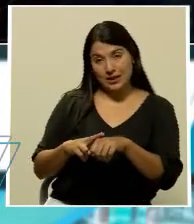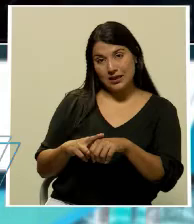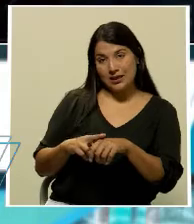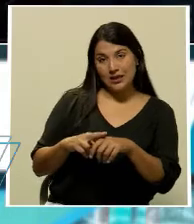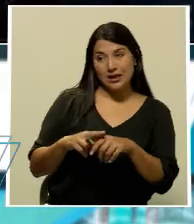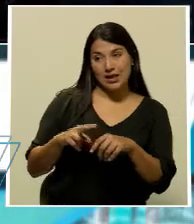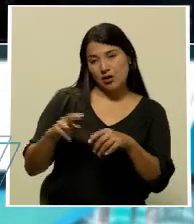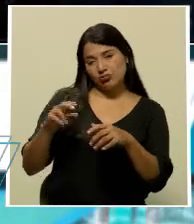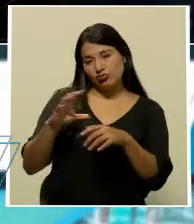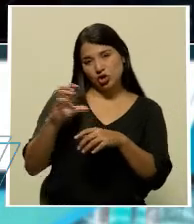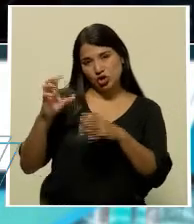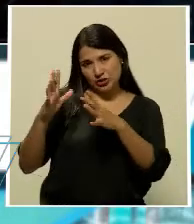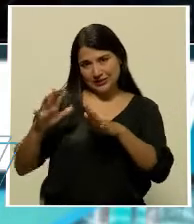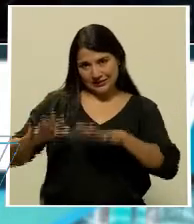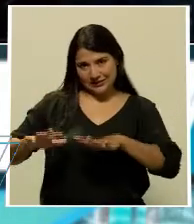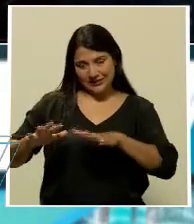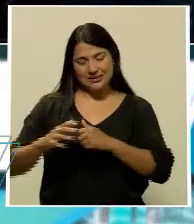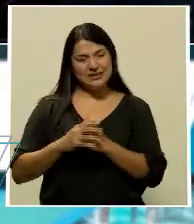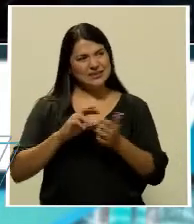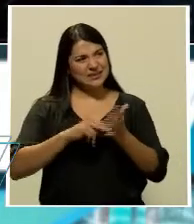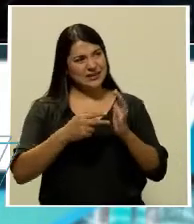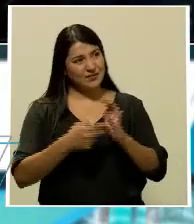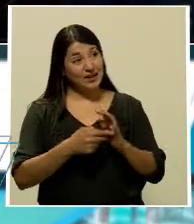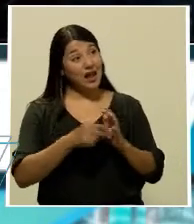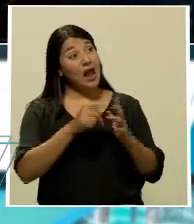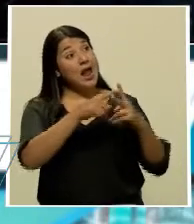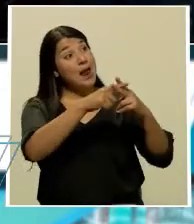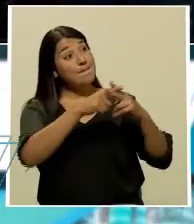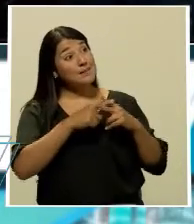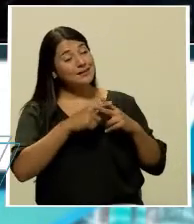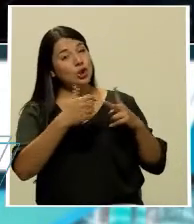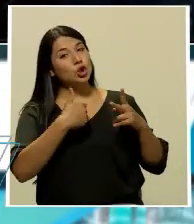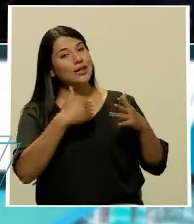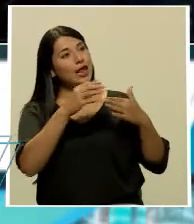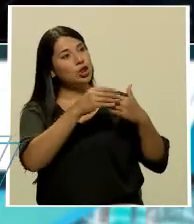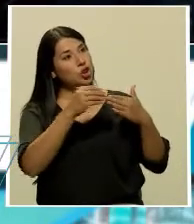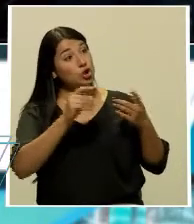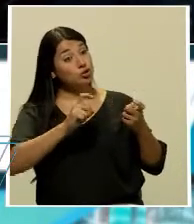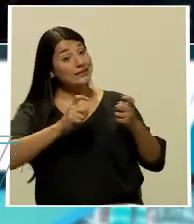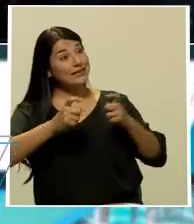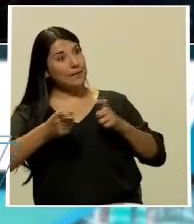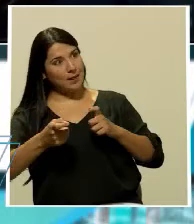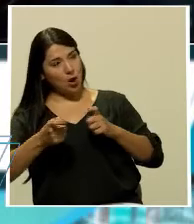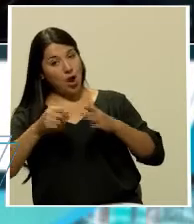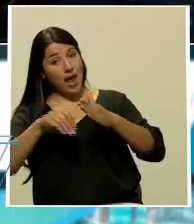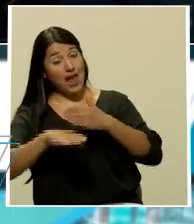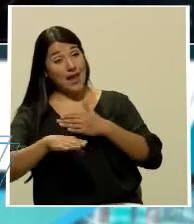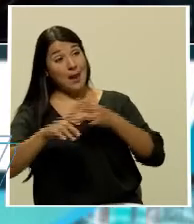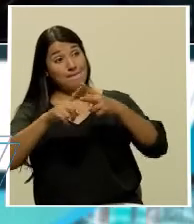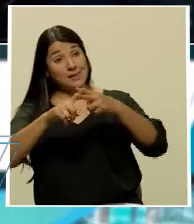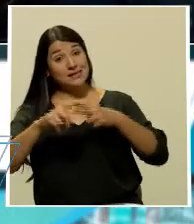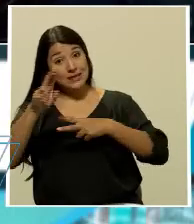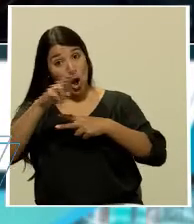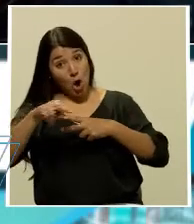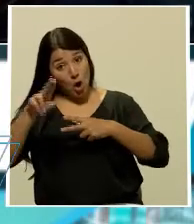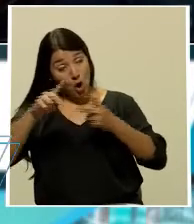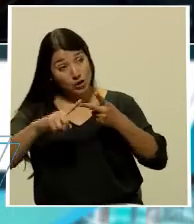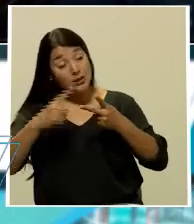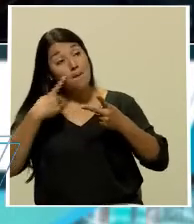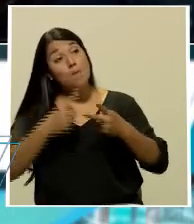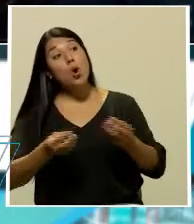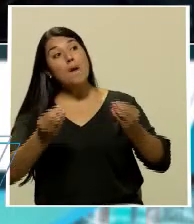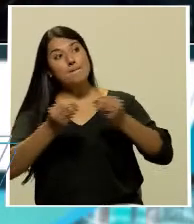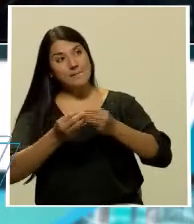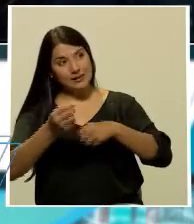como usted dice, consistió en pasarse a colones y en estirar el plazo. Fue una operación